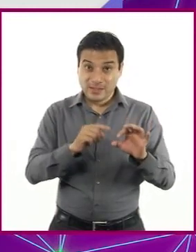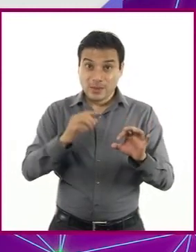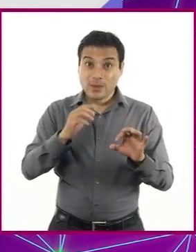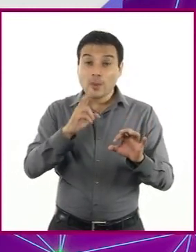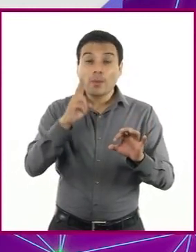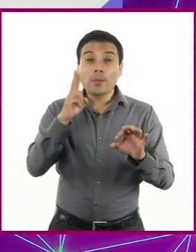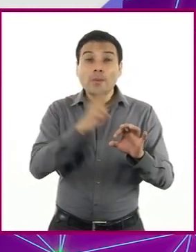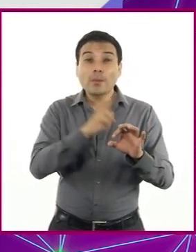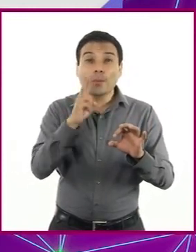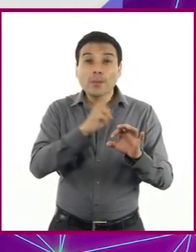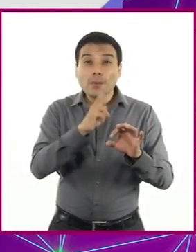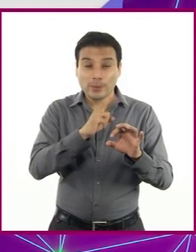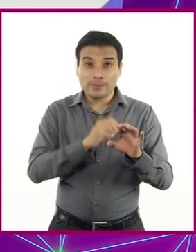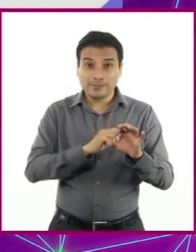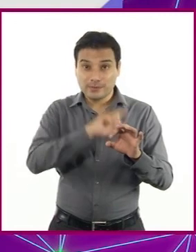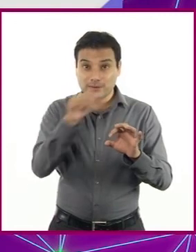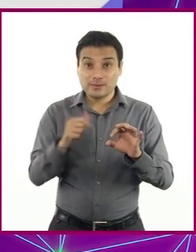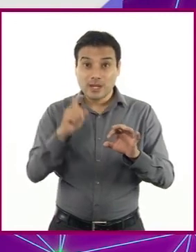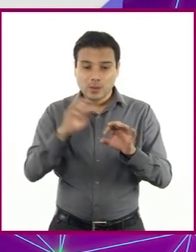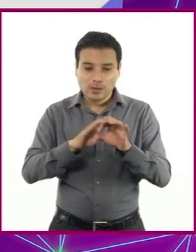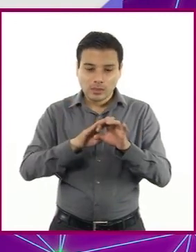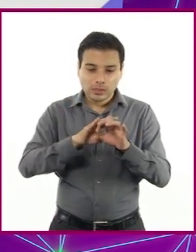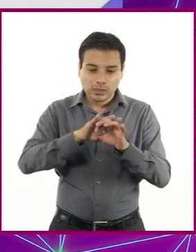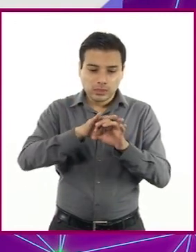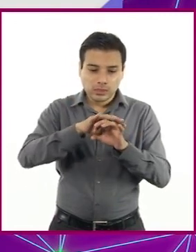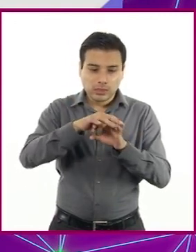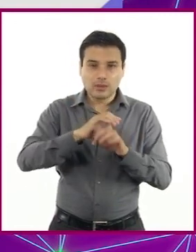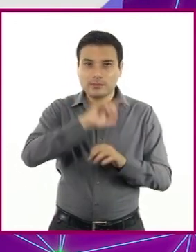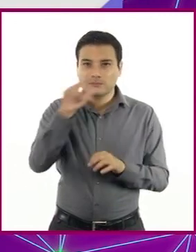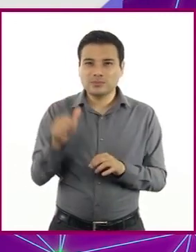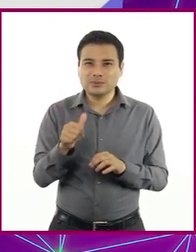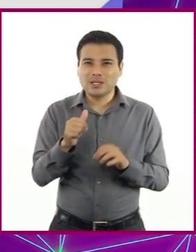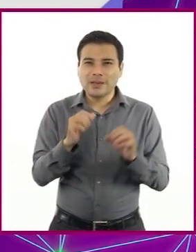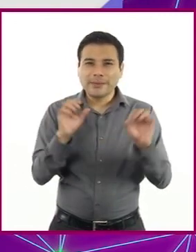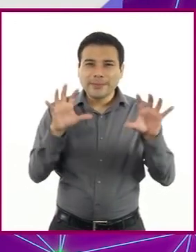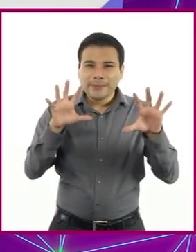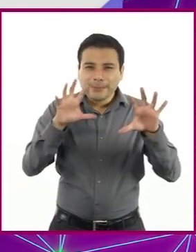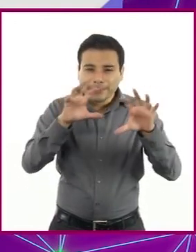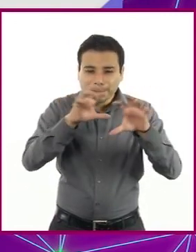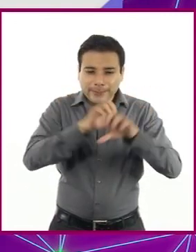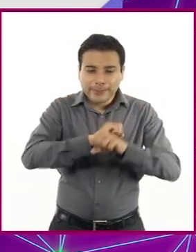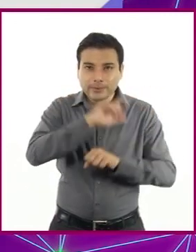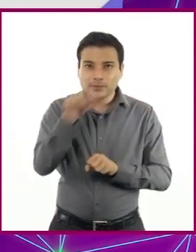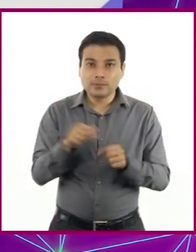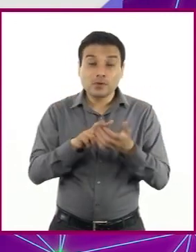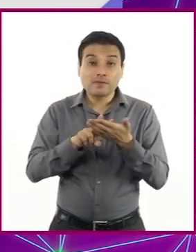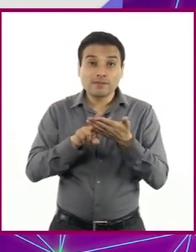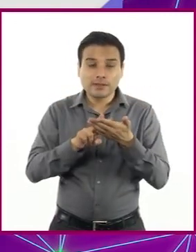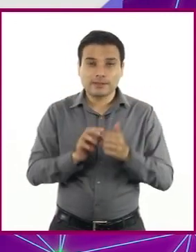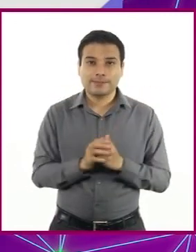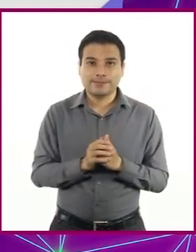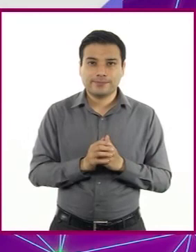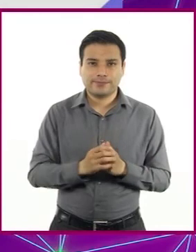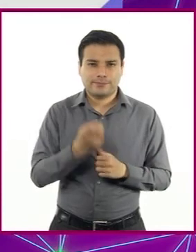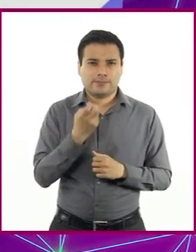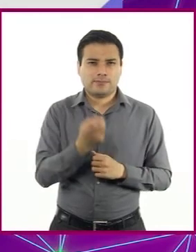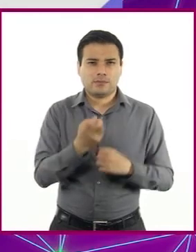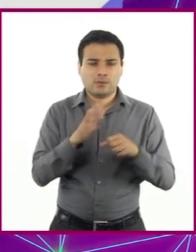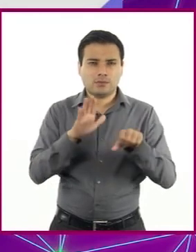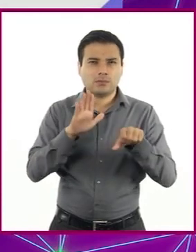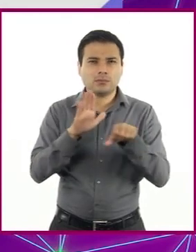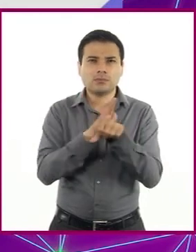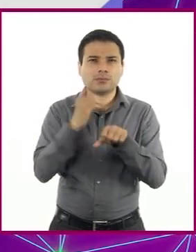pierde su brillo, se empaña, se vuelve mate y se torna verde. Esta capa no se